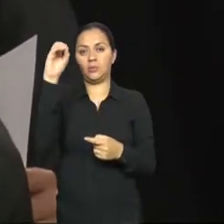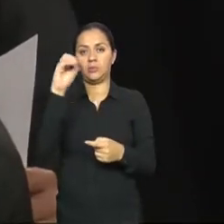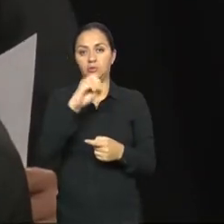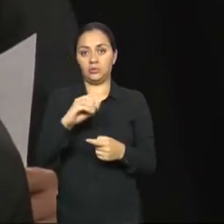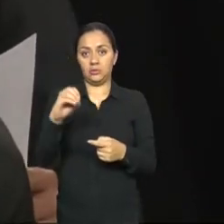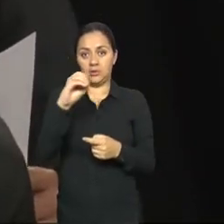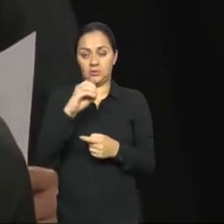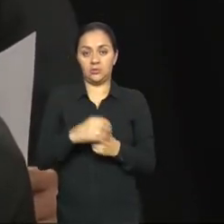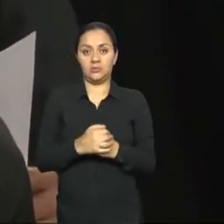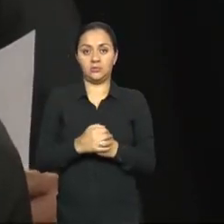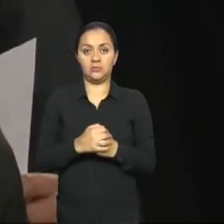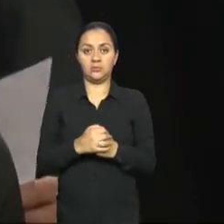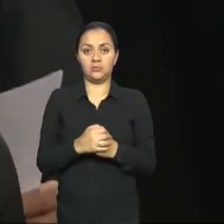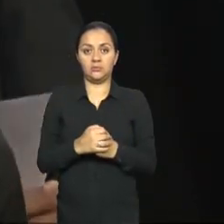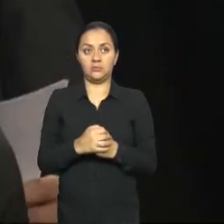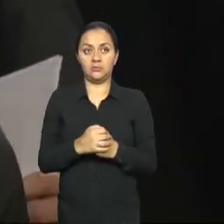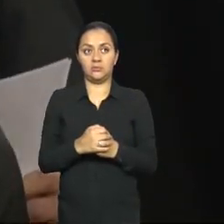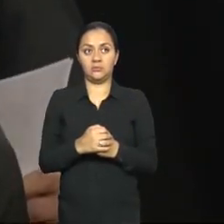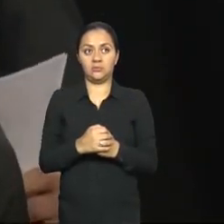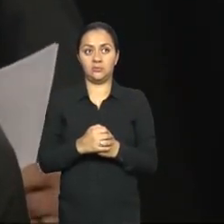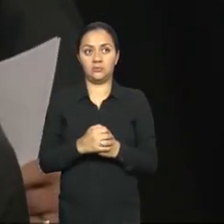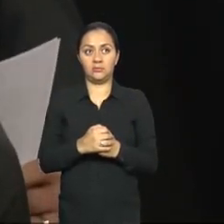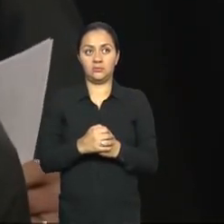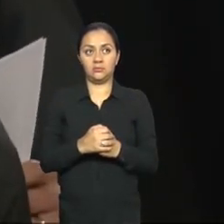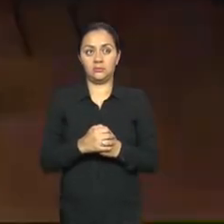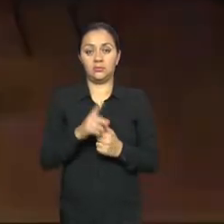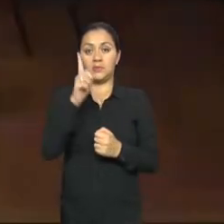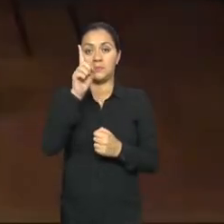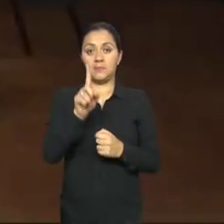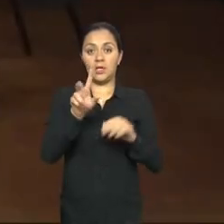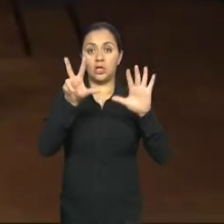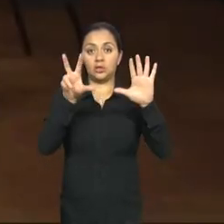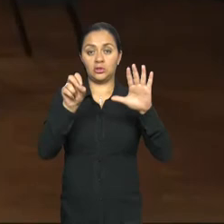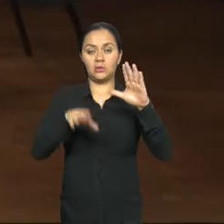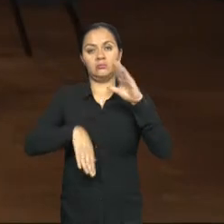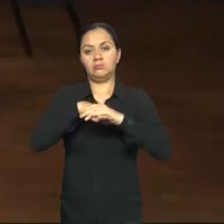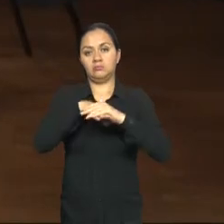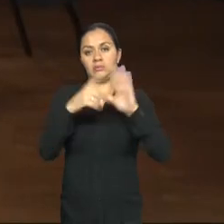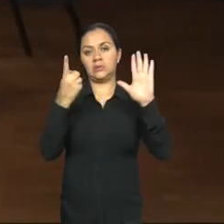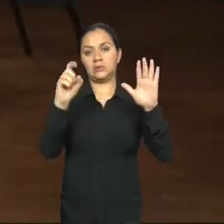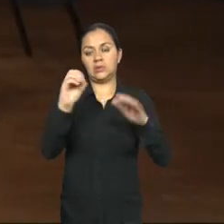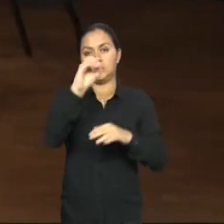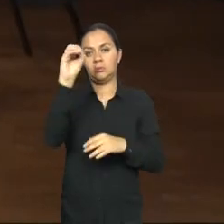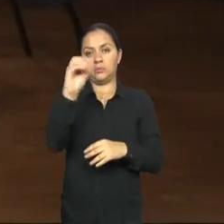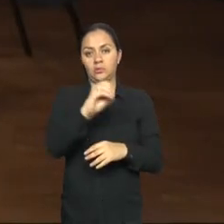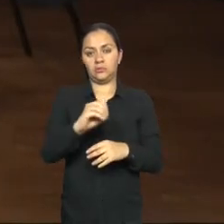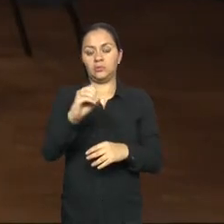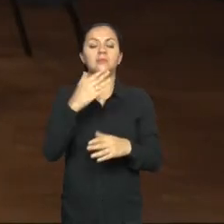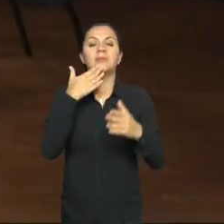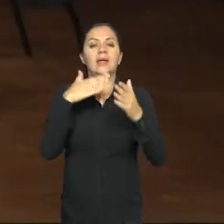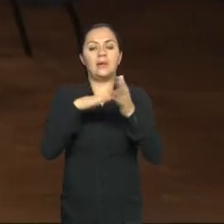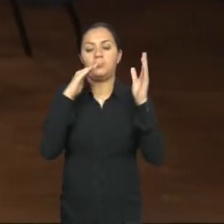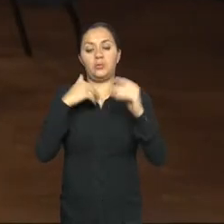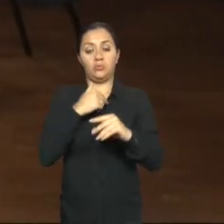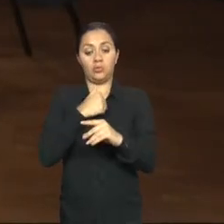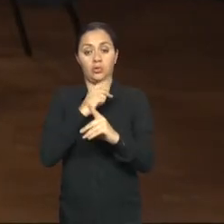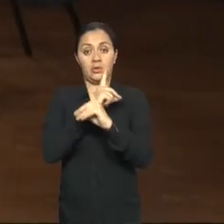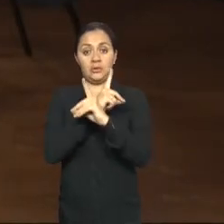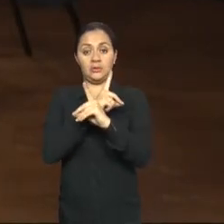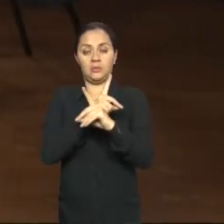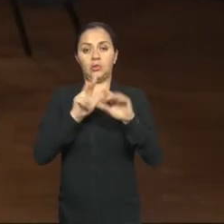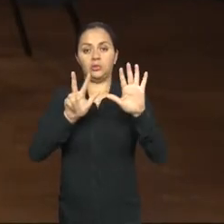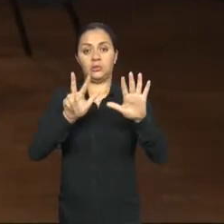1,000. Del 12%. Del 1,080, el 60%. Perfecto. Exacto. Correcto. Si es que yo tengo una discapacidad de 85%